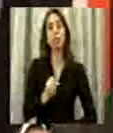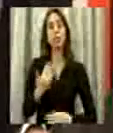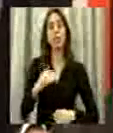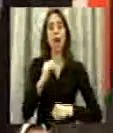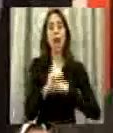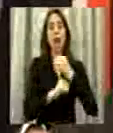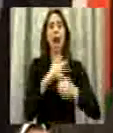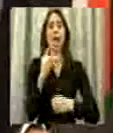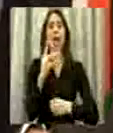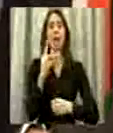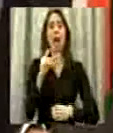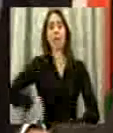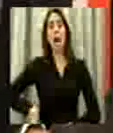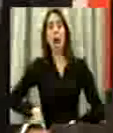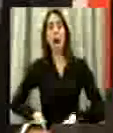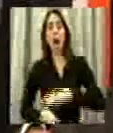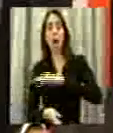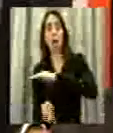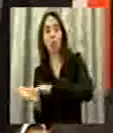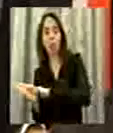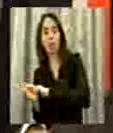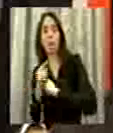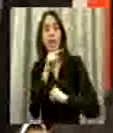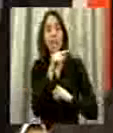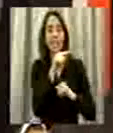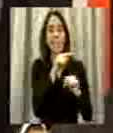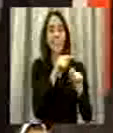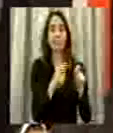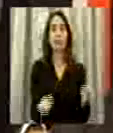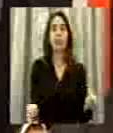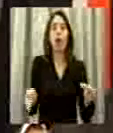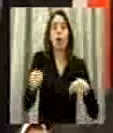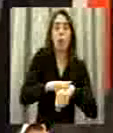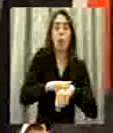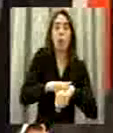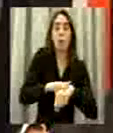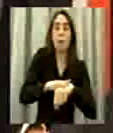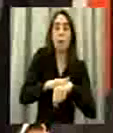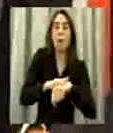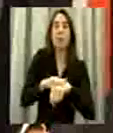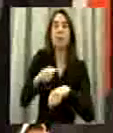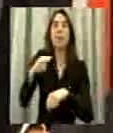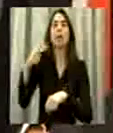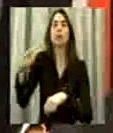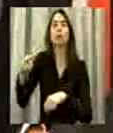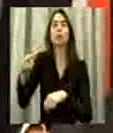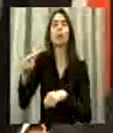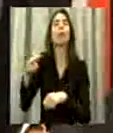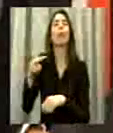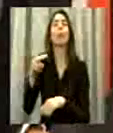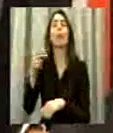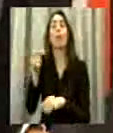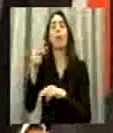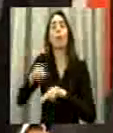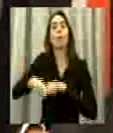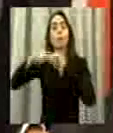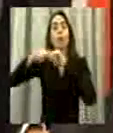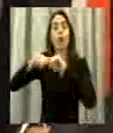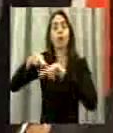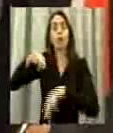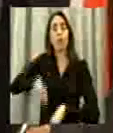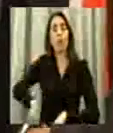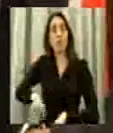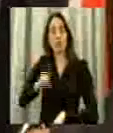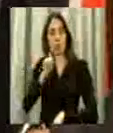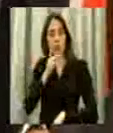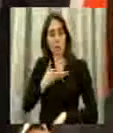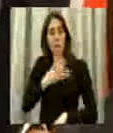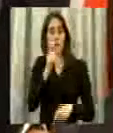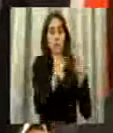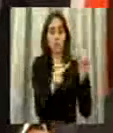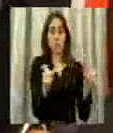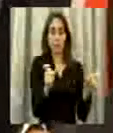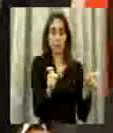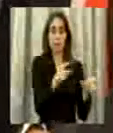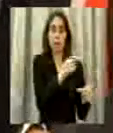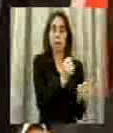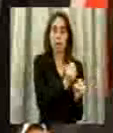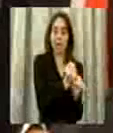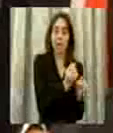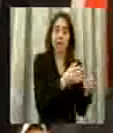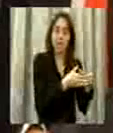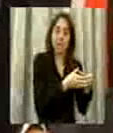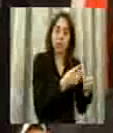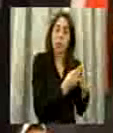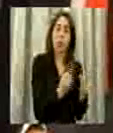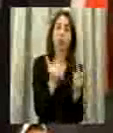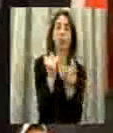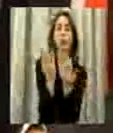la edad de jubilación y que complementa el esquema de pensiones que tienen. Y hay muchos que, en el sector público, que esperan y no